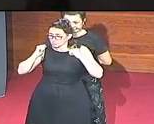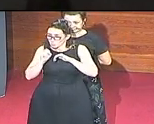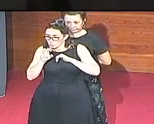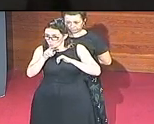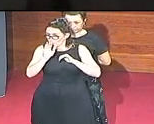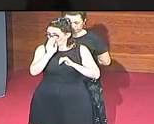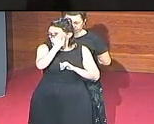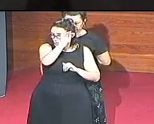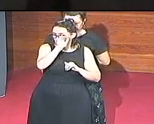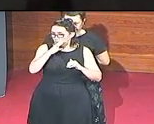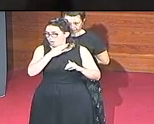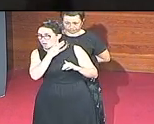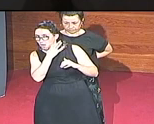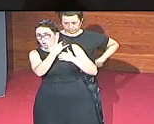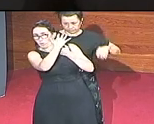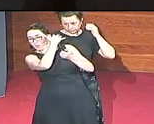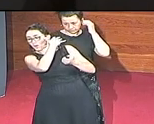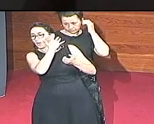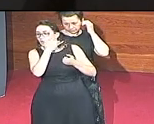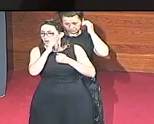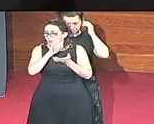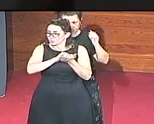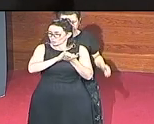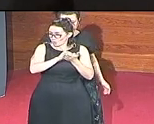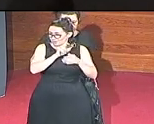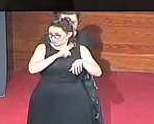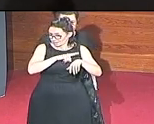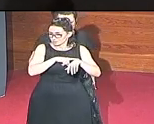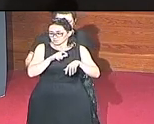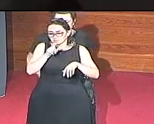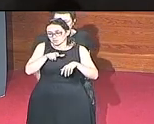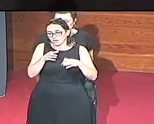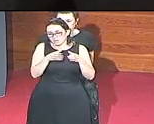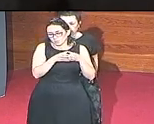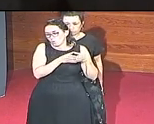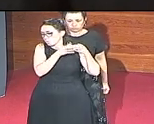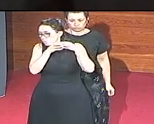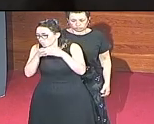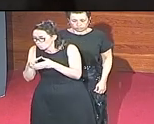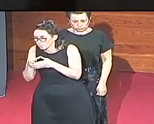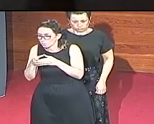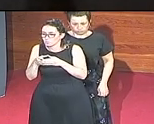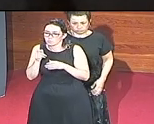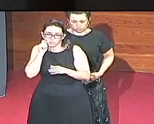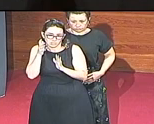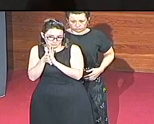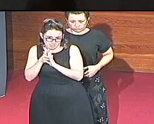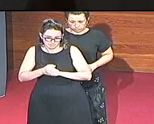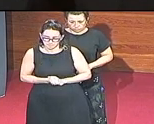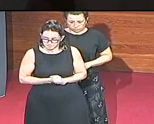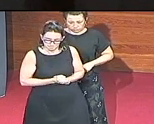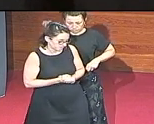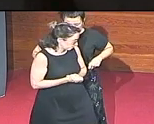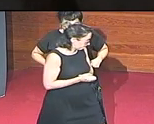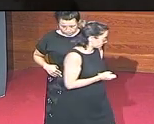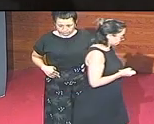equipo del 'new york times' se desplazó allí y contó la historia de primera mano pues con contando todo y entonces ahora es lo que estamos intentando